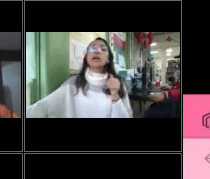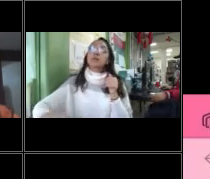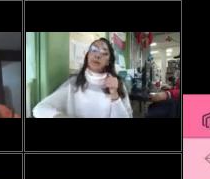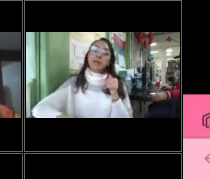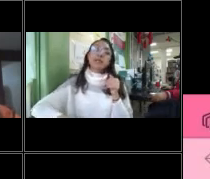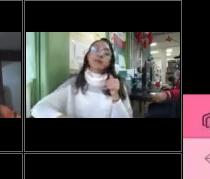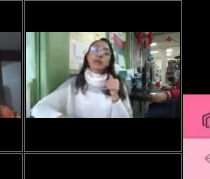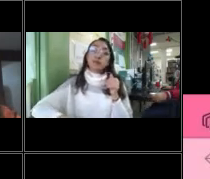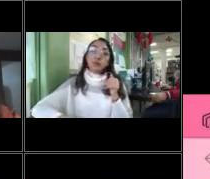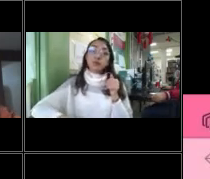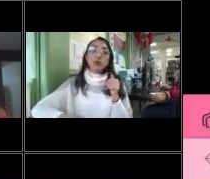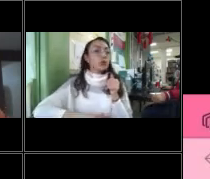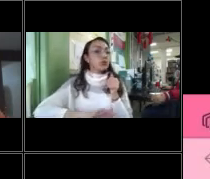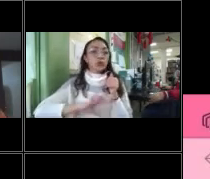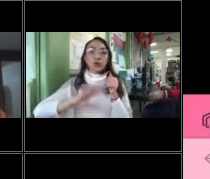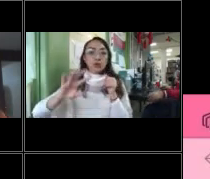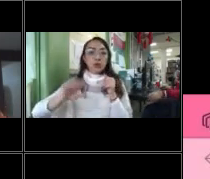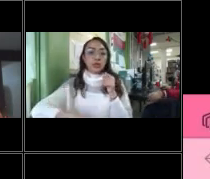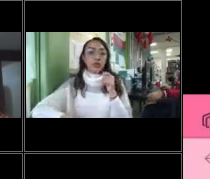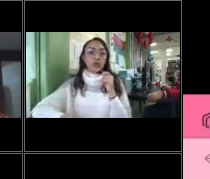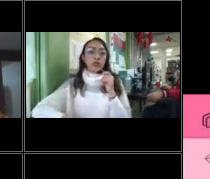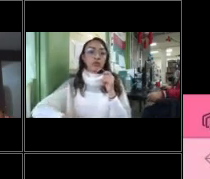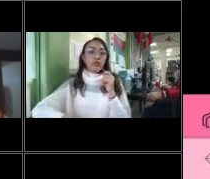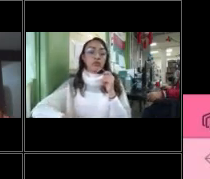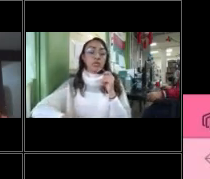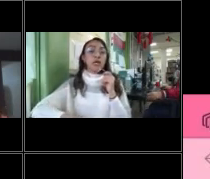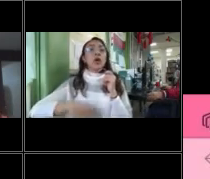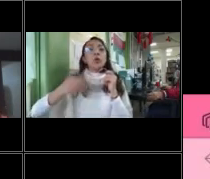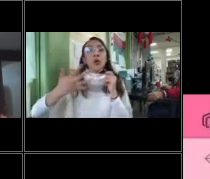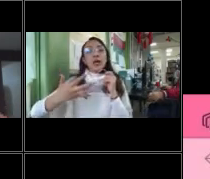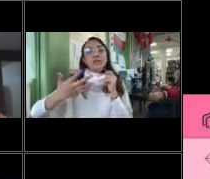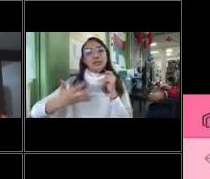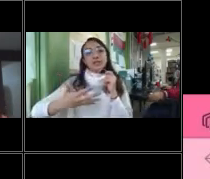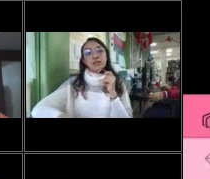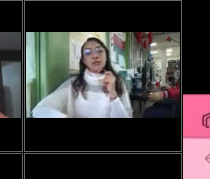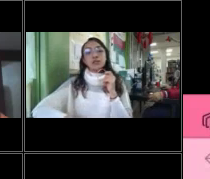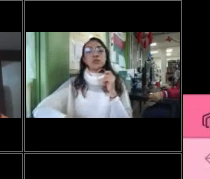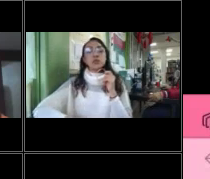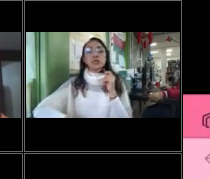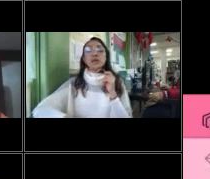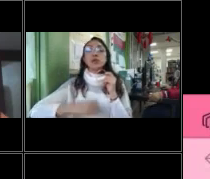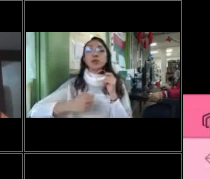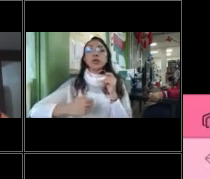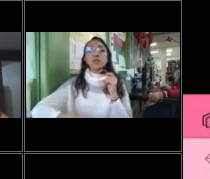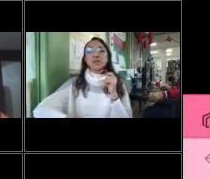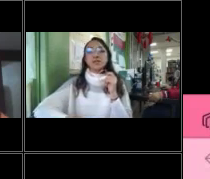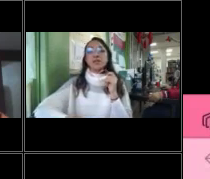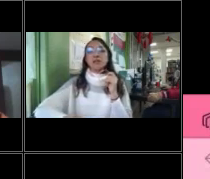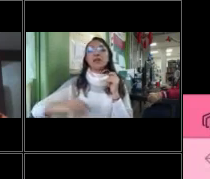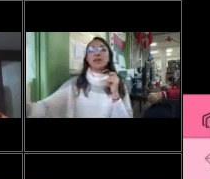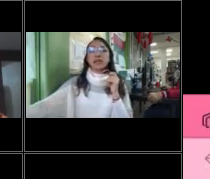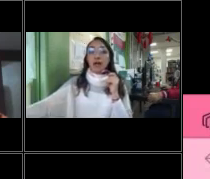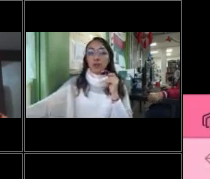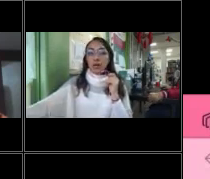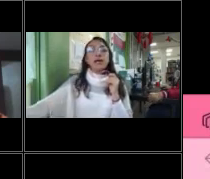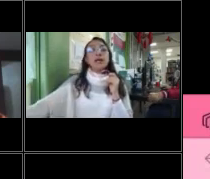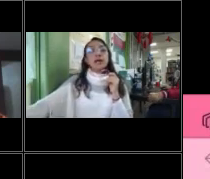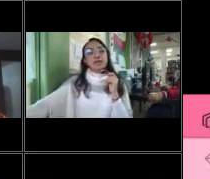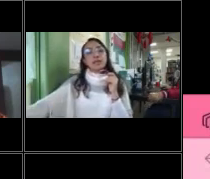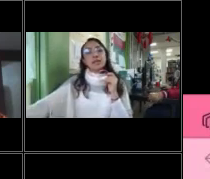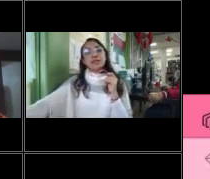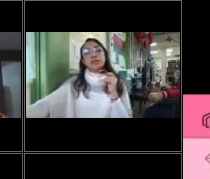señas, me van a ayudar mucho con todo lo que yo tengo que conocer. ¿Cuáles de estas señas son las que yo voy a utilizar más en el